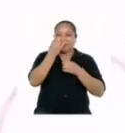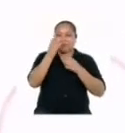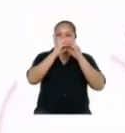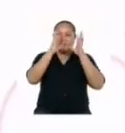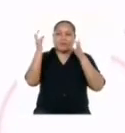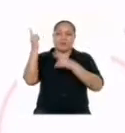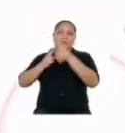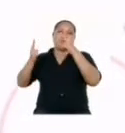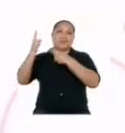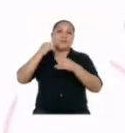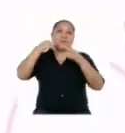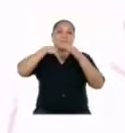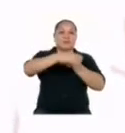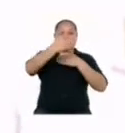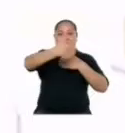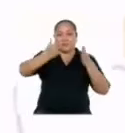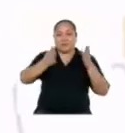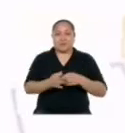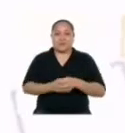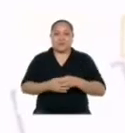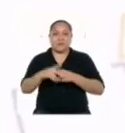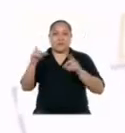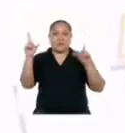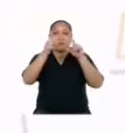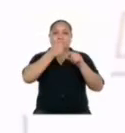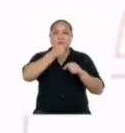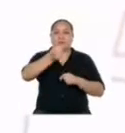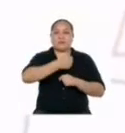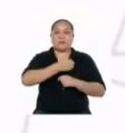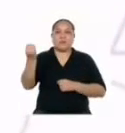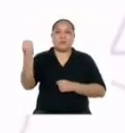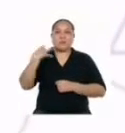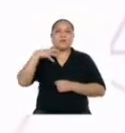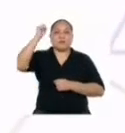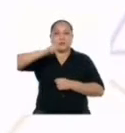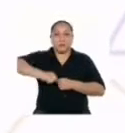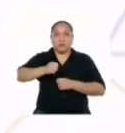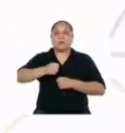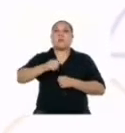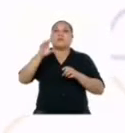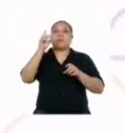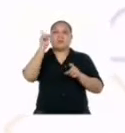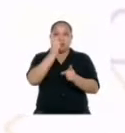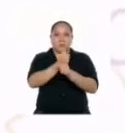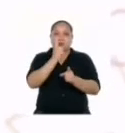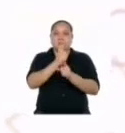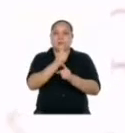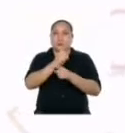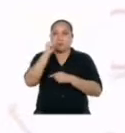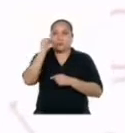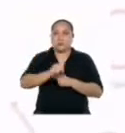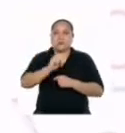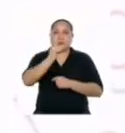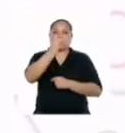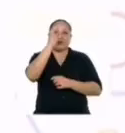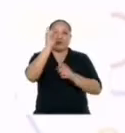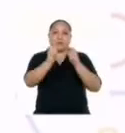las aulas cuando los medios anunciaban la confirmación de los primeros casos de personas